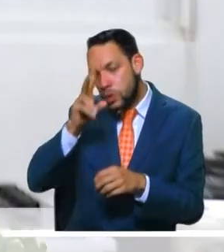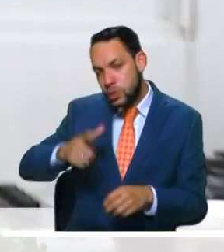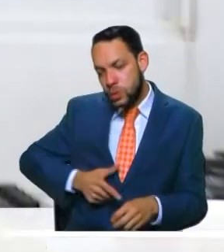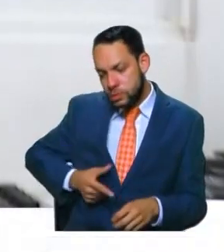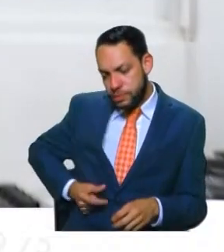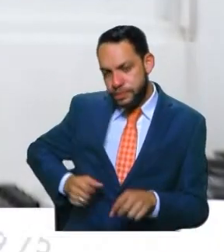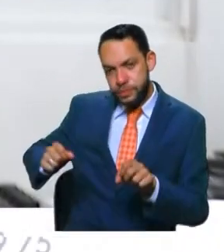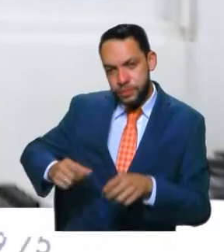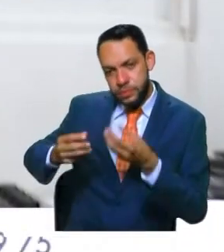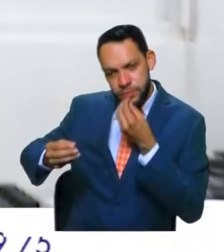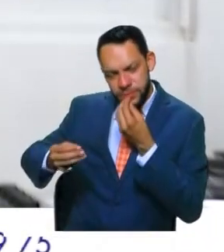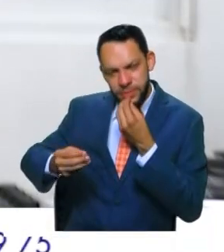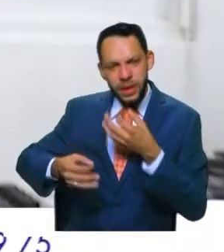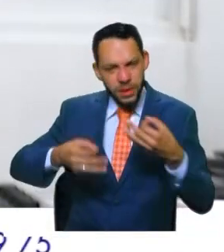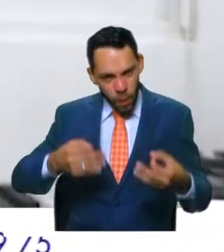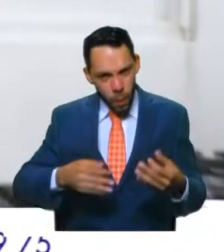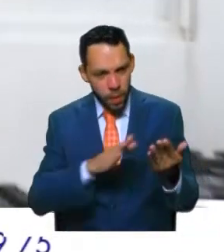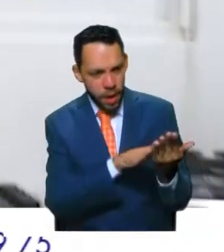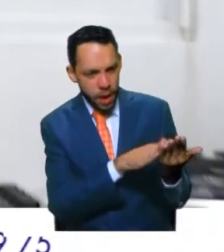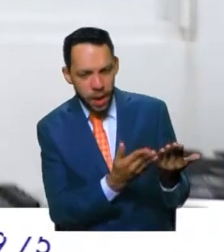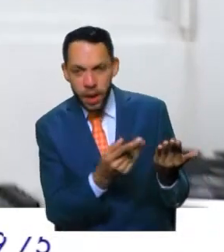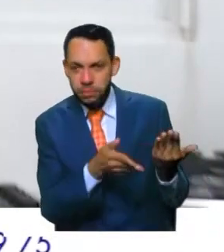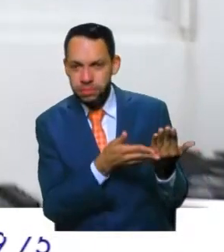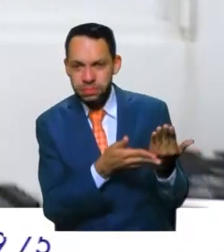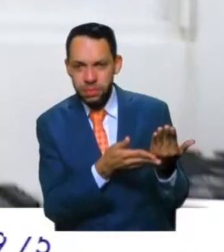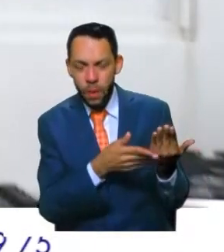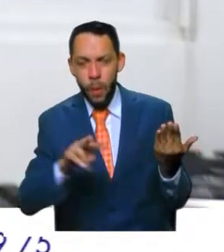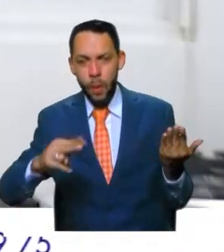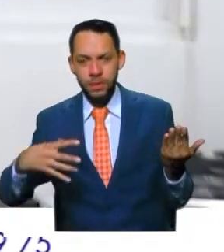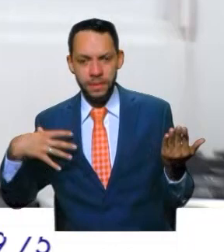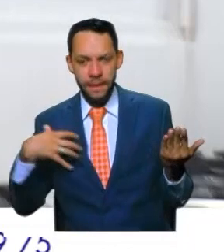la anemia comiendo hígado de otro animal.